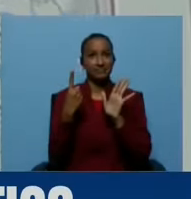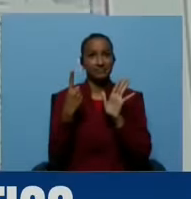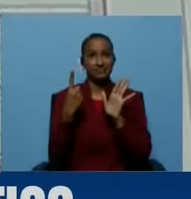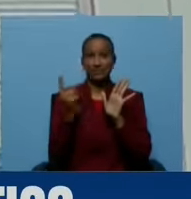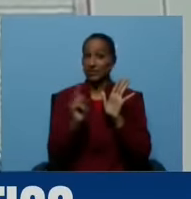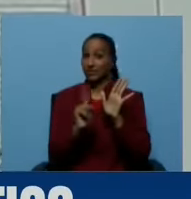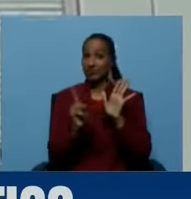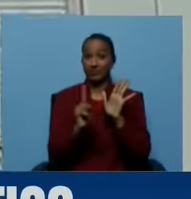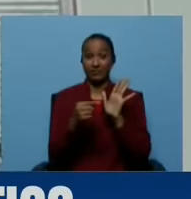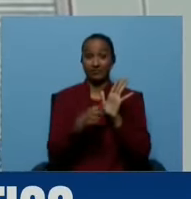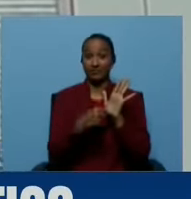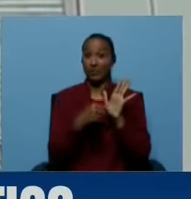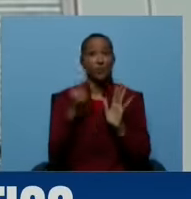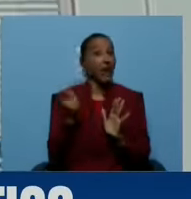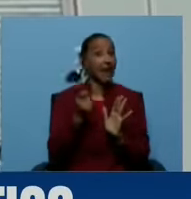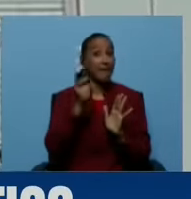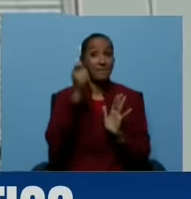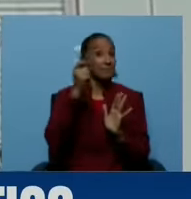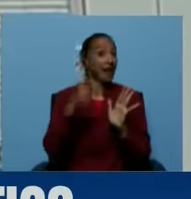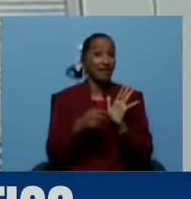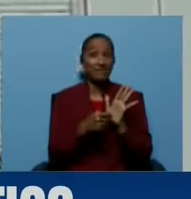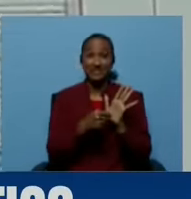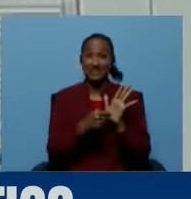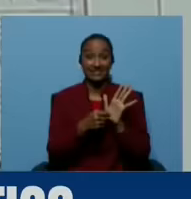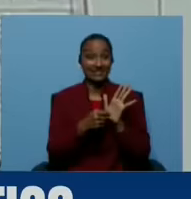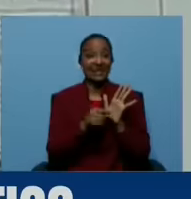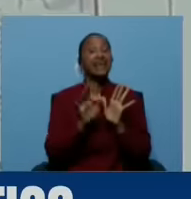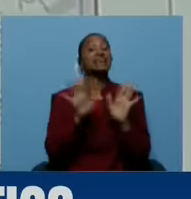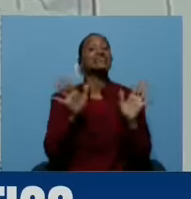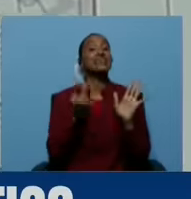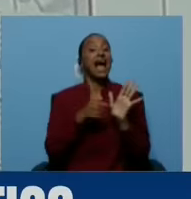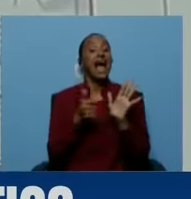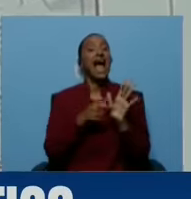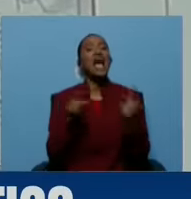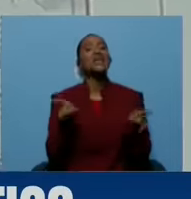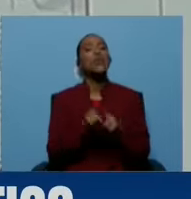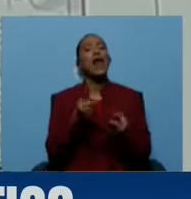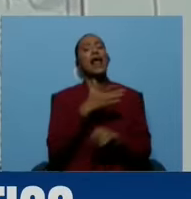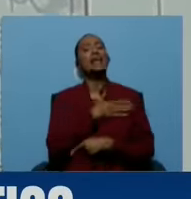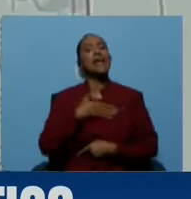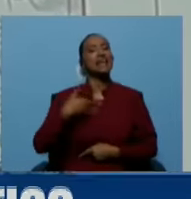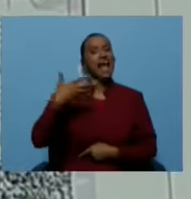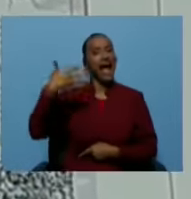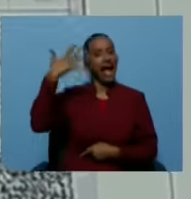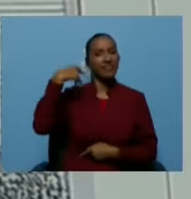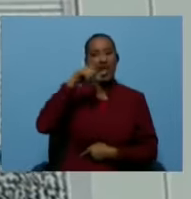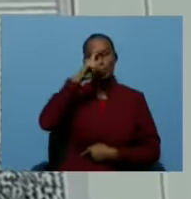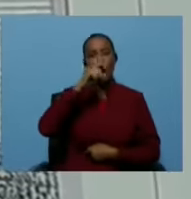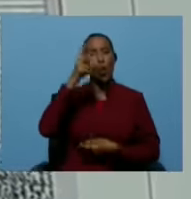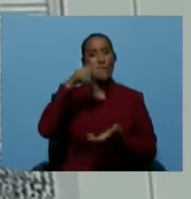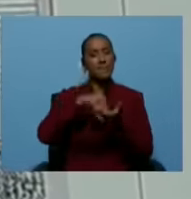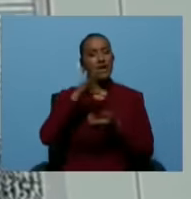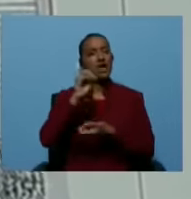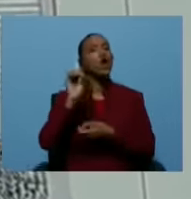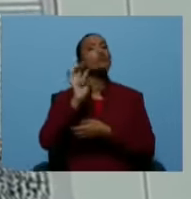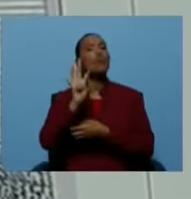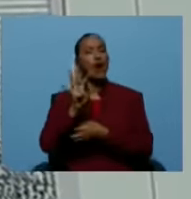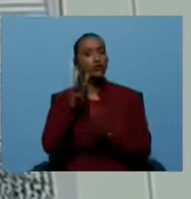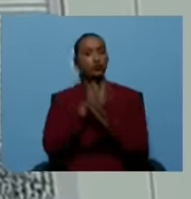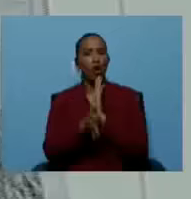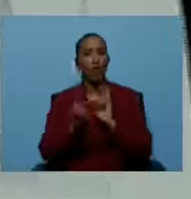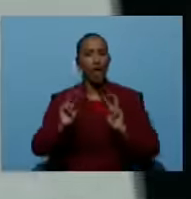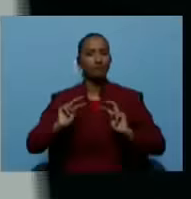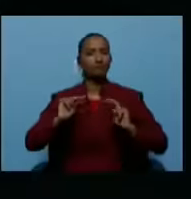primera vez. Ya lo quisieron hacer en el referendo ratificatorio del comandante Hugo Chávez en el año 2004, donde hicieron